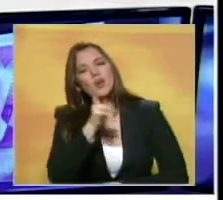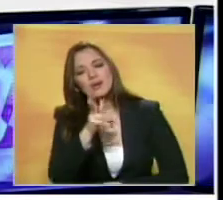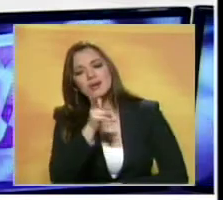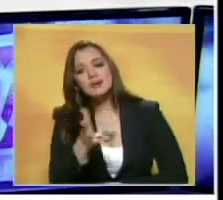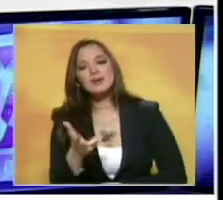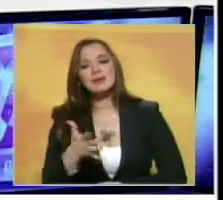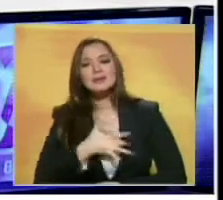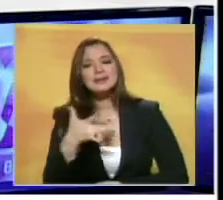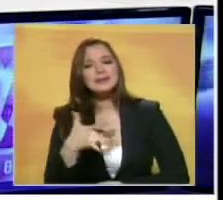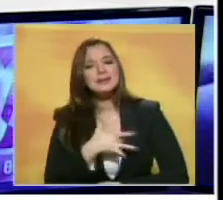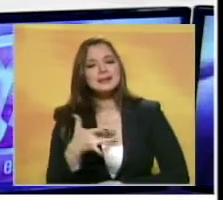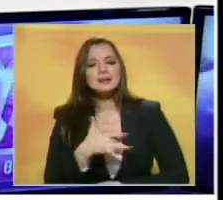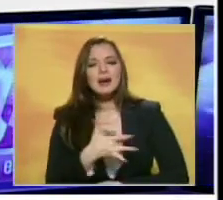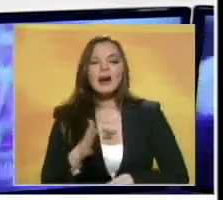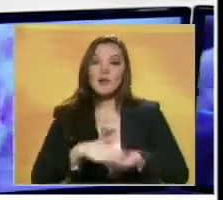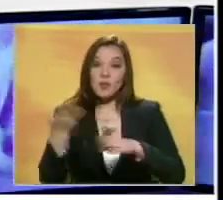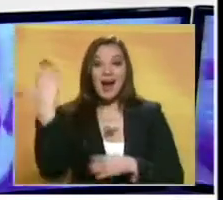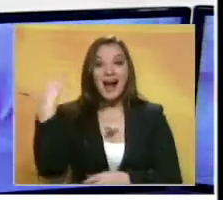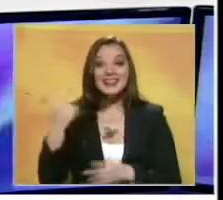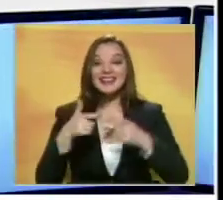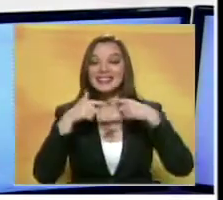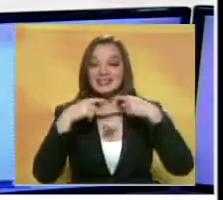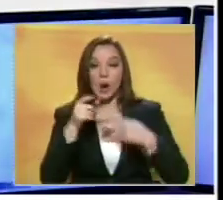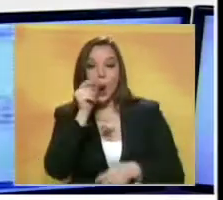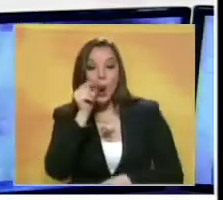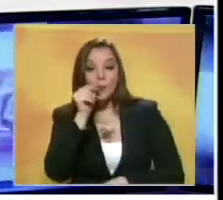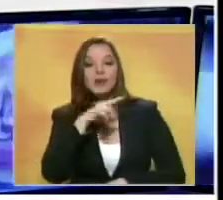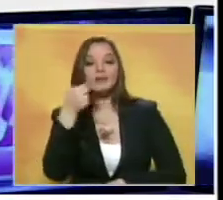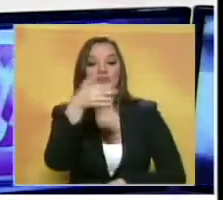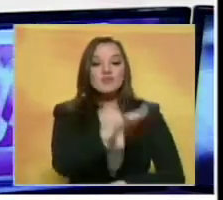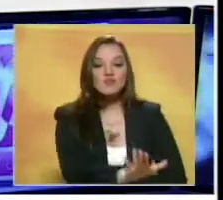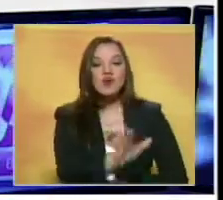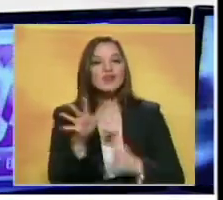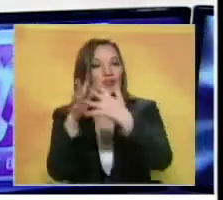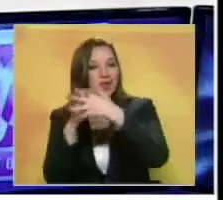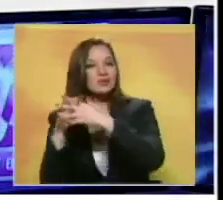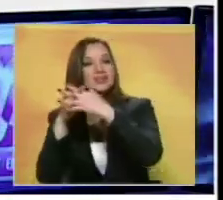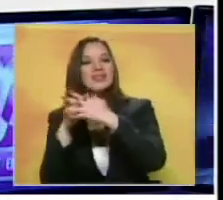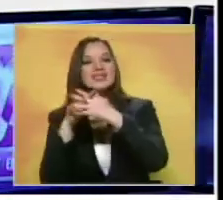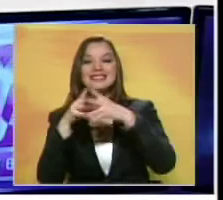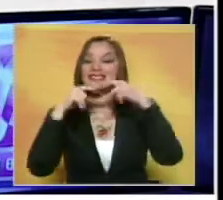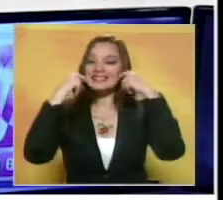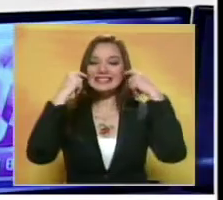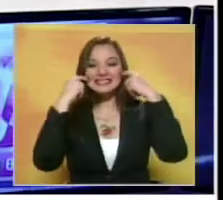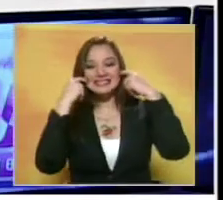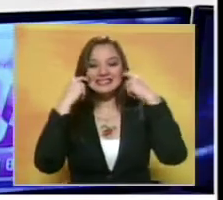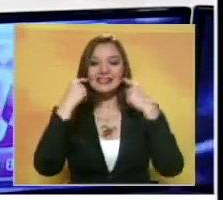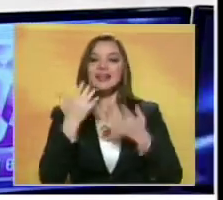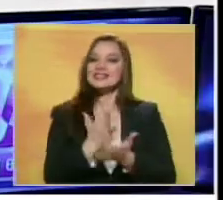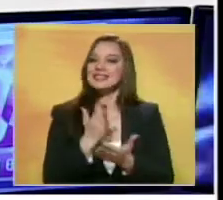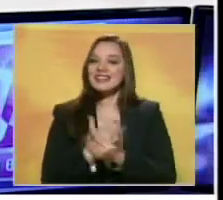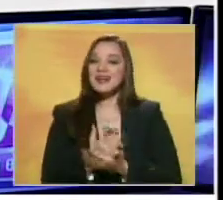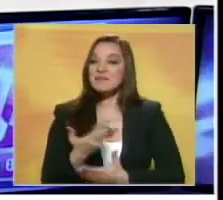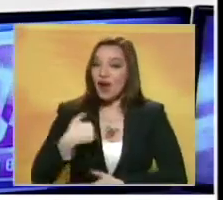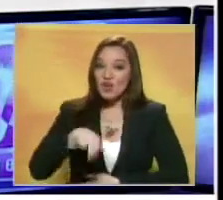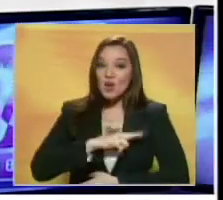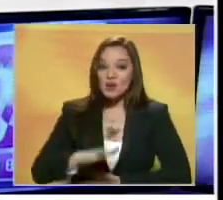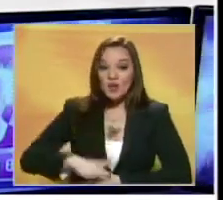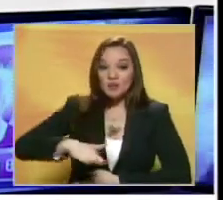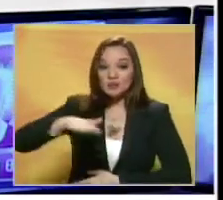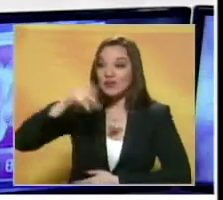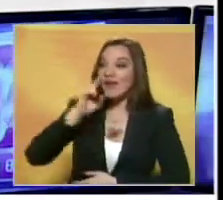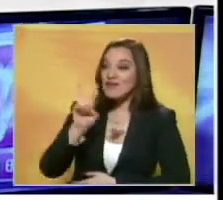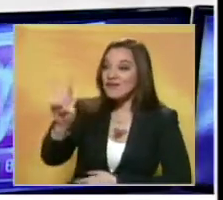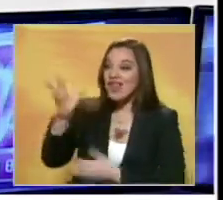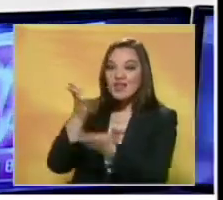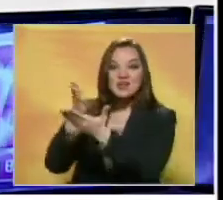es, porque las risas que generó Robin Williams con todas sus actuaciones es algo que nos queda a todos y con los que crecimos además, con sus películas.